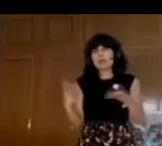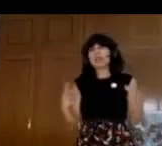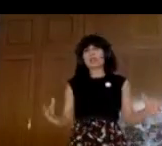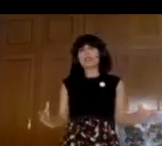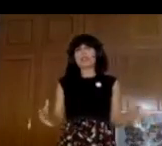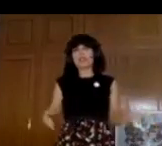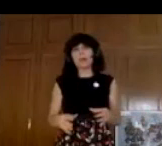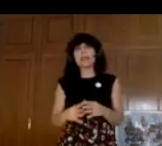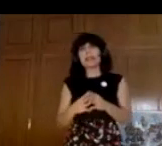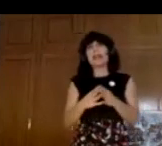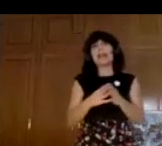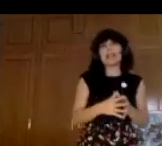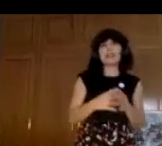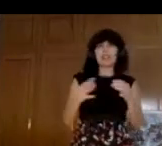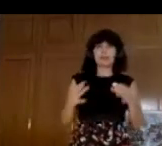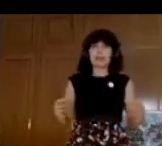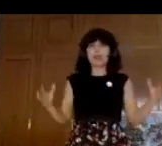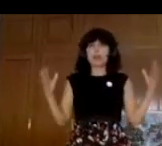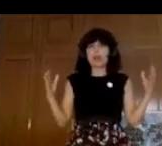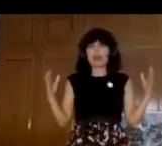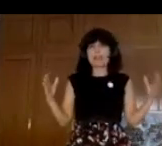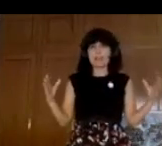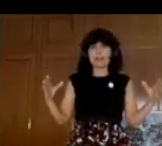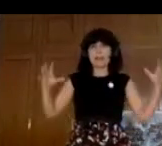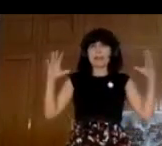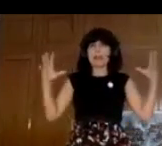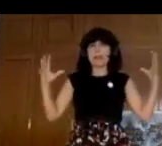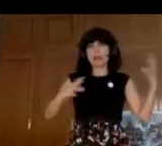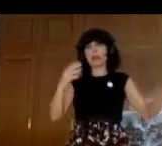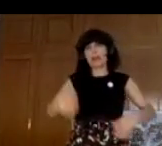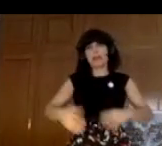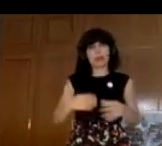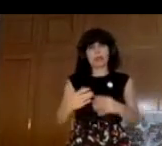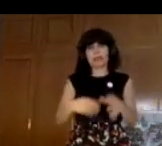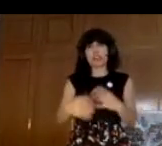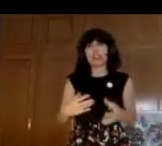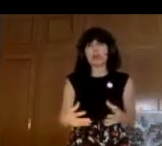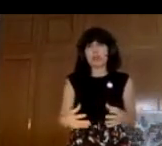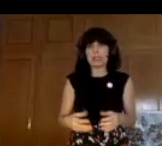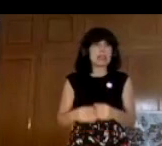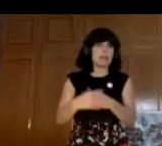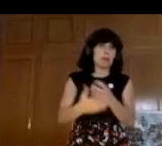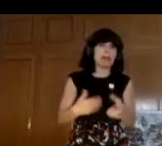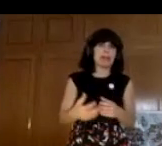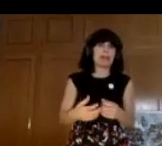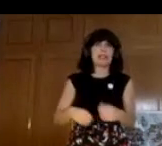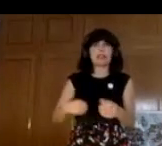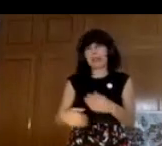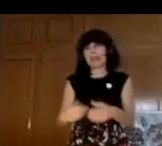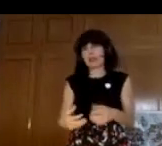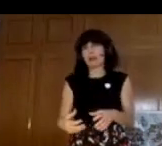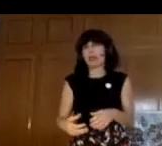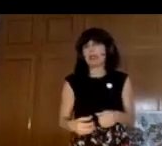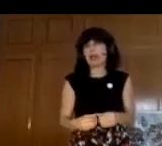suceden muchas cosas. Después, Ana ayer os explicó cómo el 11 de septiembre marca todas unas decisiones políticas, la propia guerra de Irak es